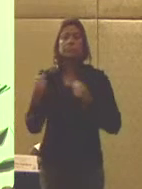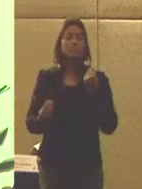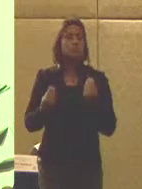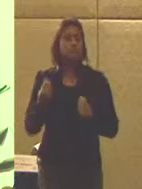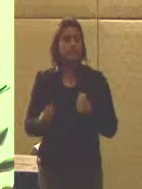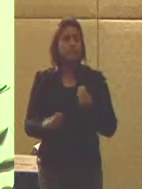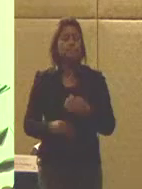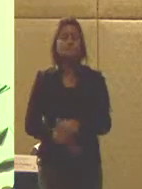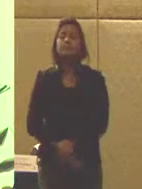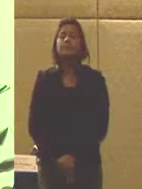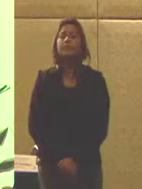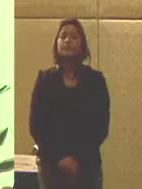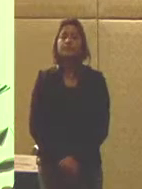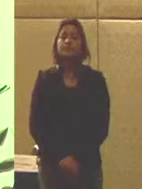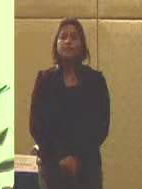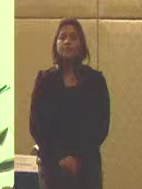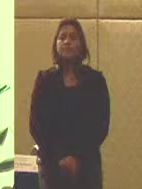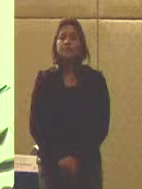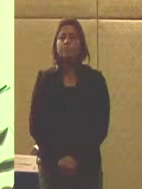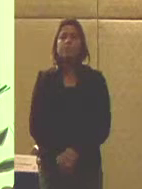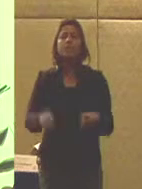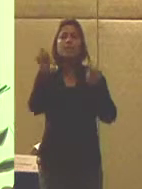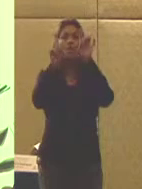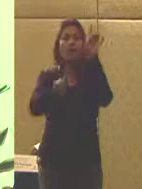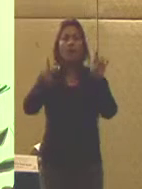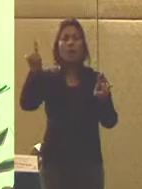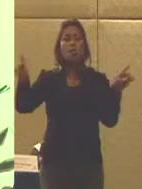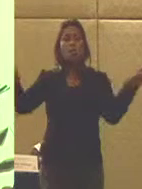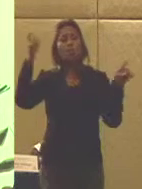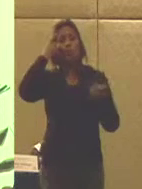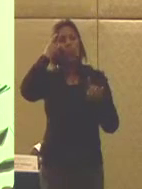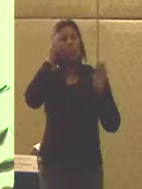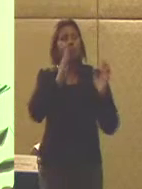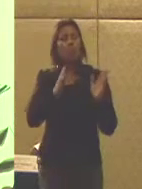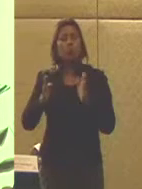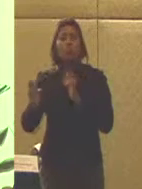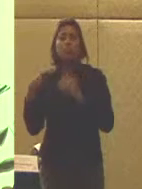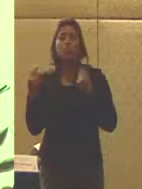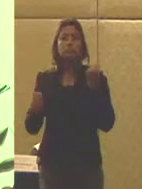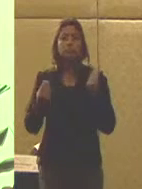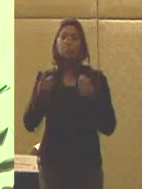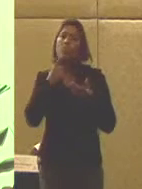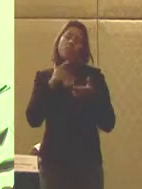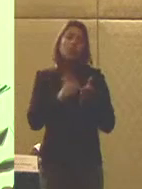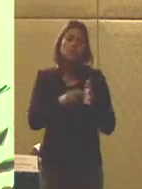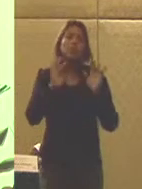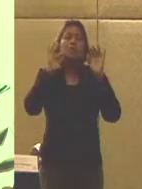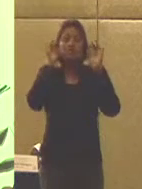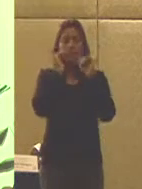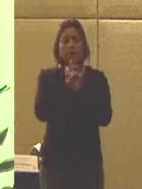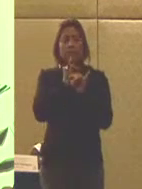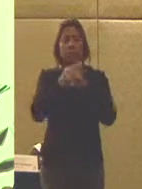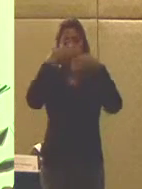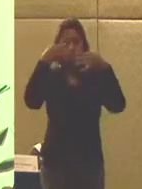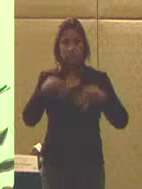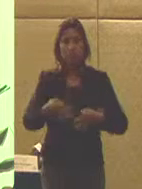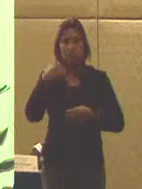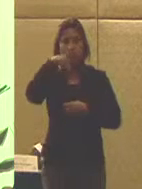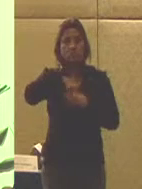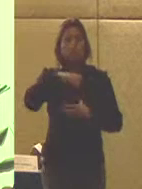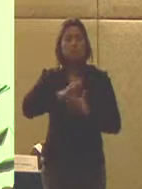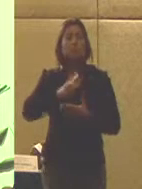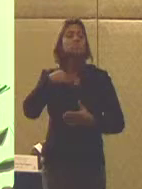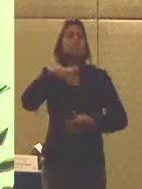recuperación. Algunas de las principales variables en tema de institucionalidad, como los impedimentos que se